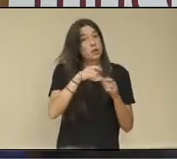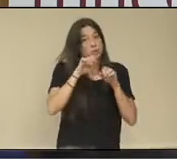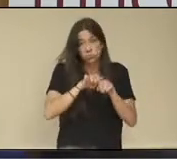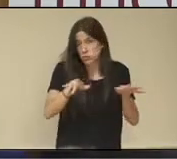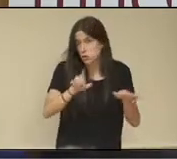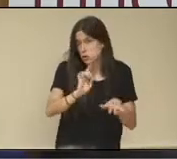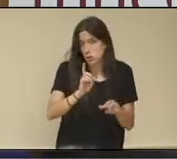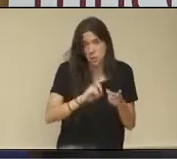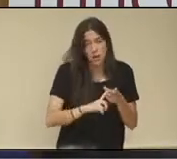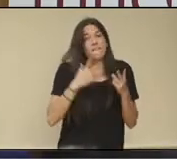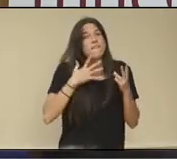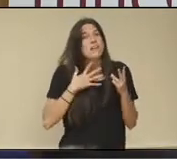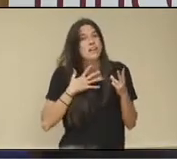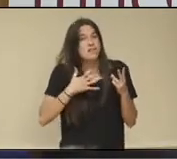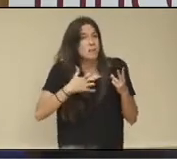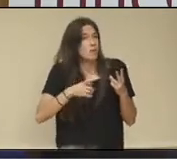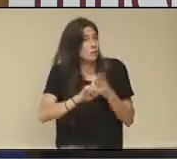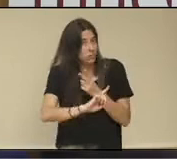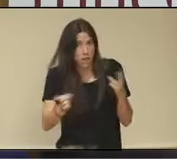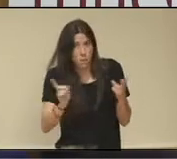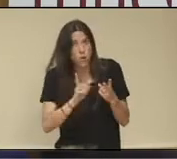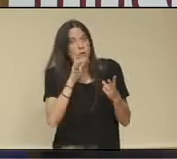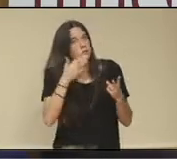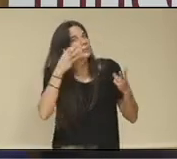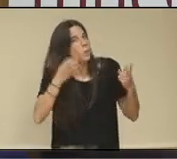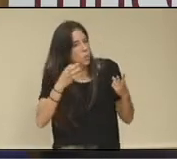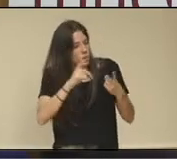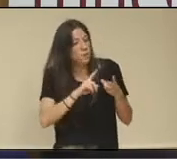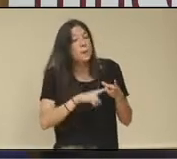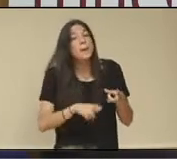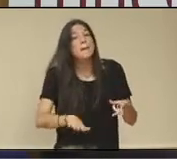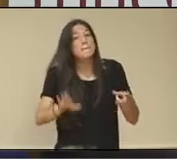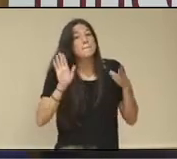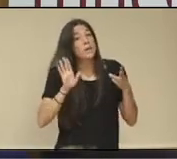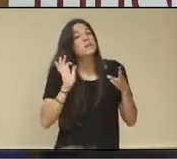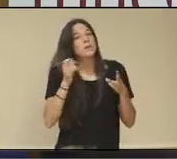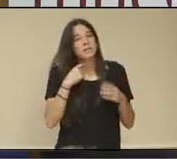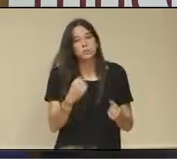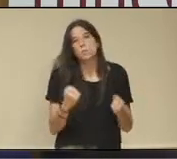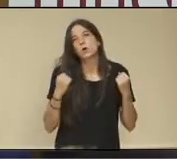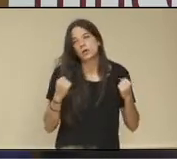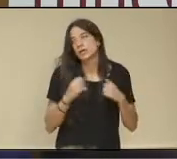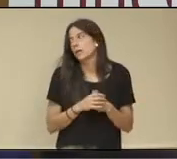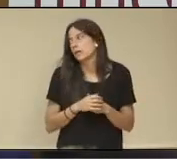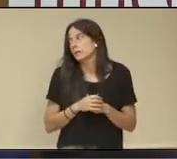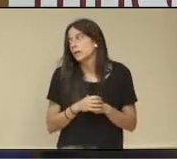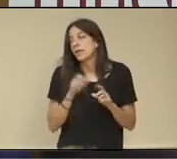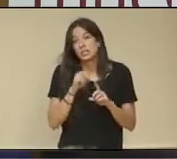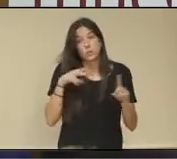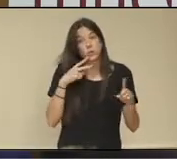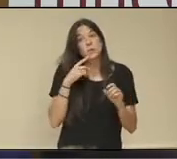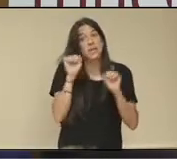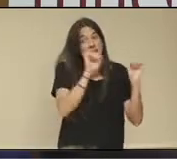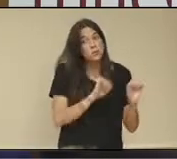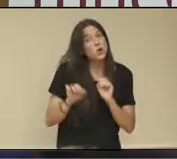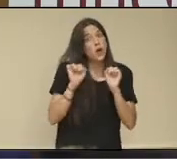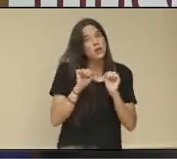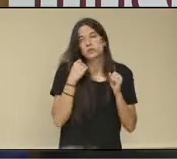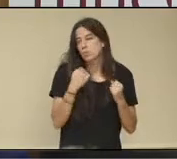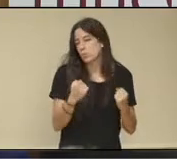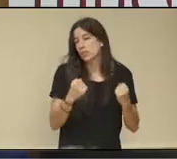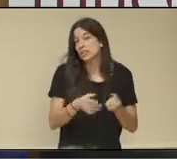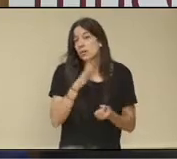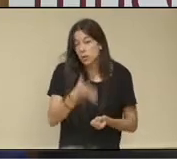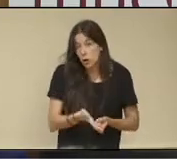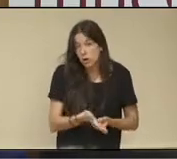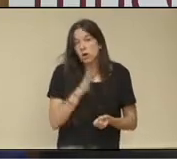no causa inflamación, por eso es muy seguro, pero es muy potente desde el punto de vista inmunogénico. ¿Por qué? Porque